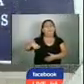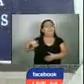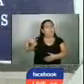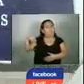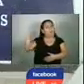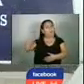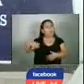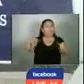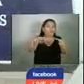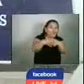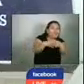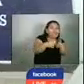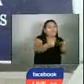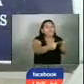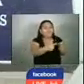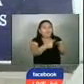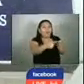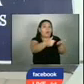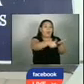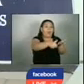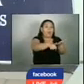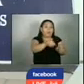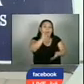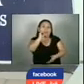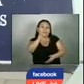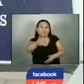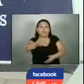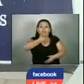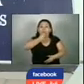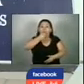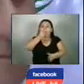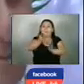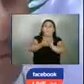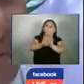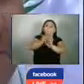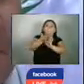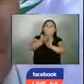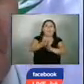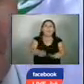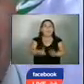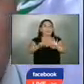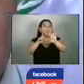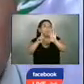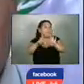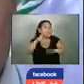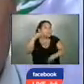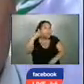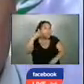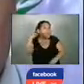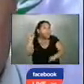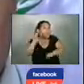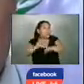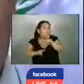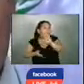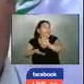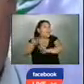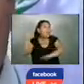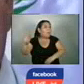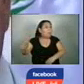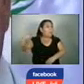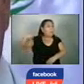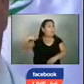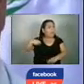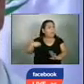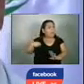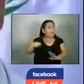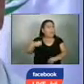con el Consejo Municipal. Según el reporte, tras el incremento de 600 dólares, su